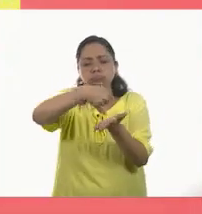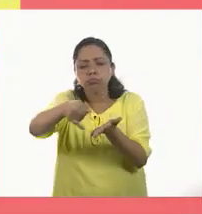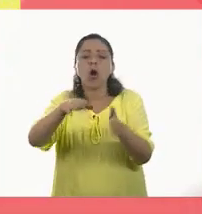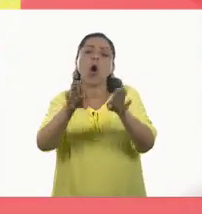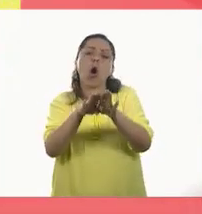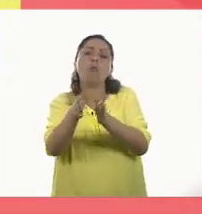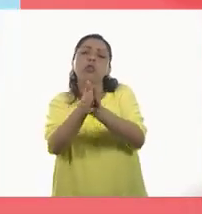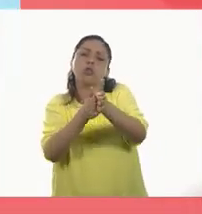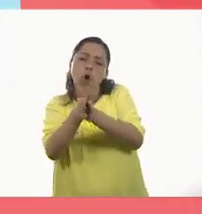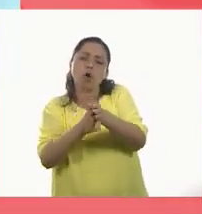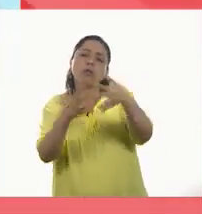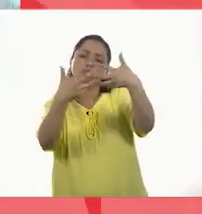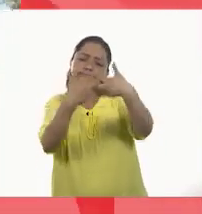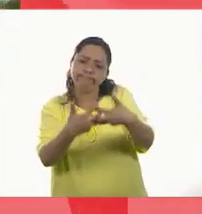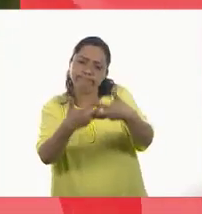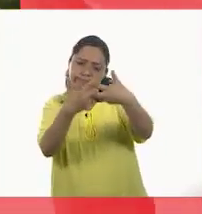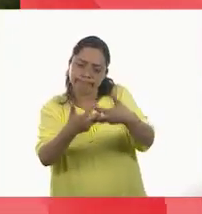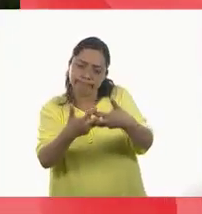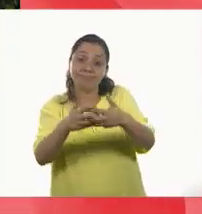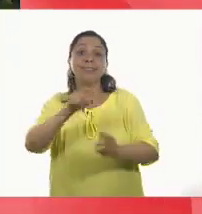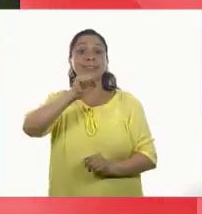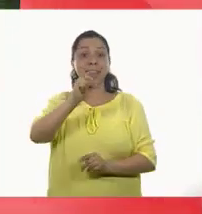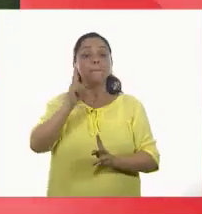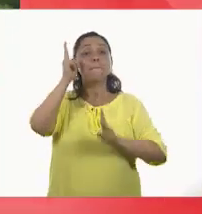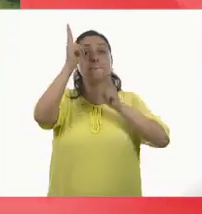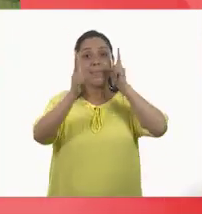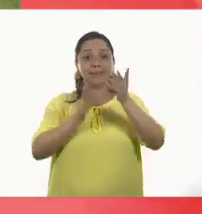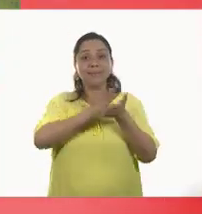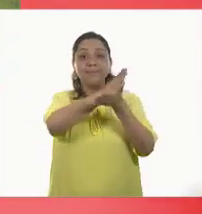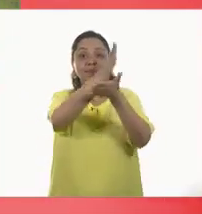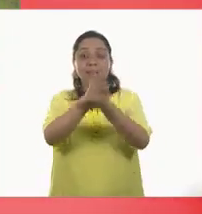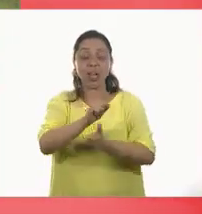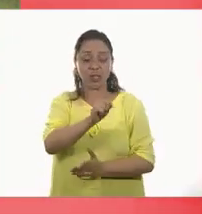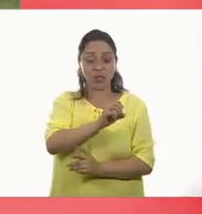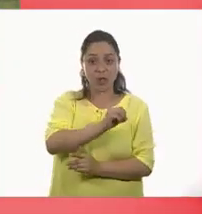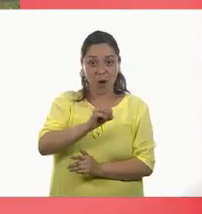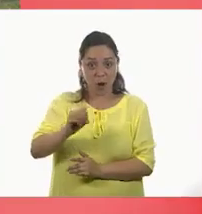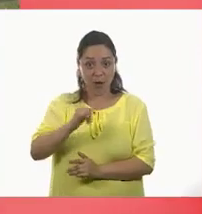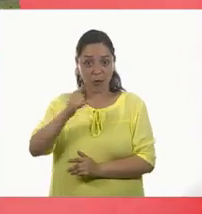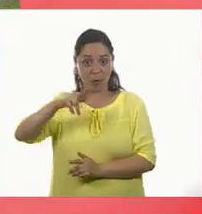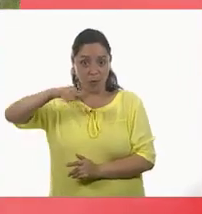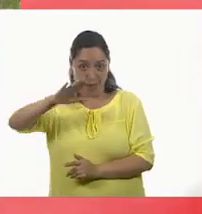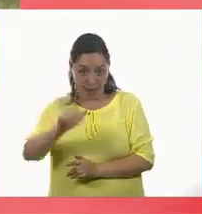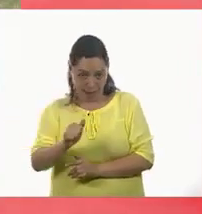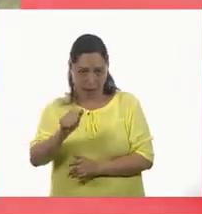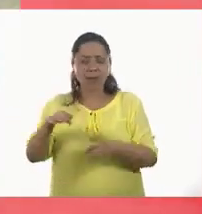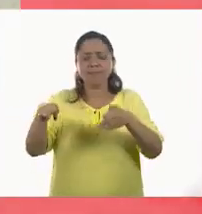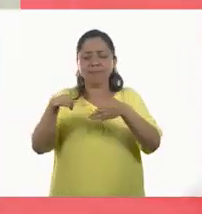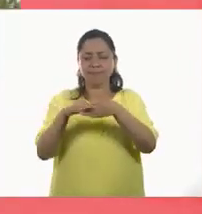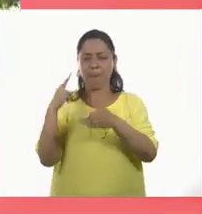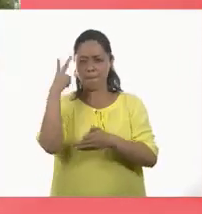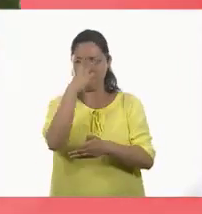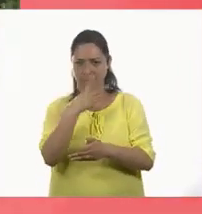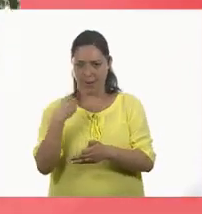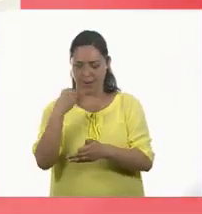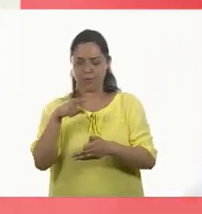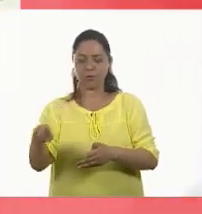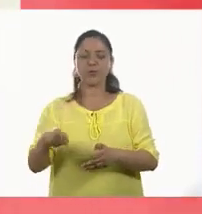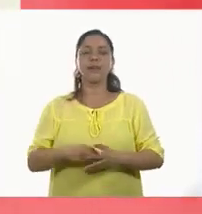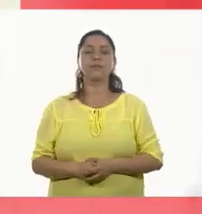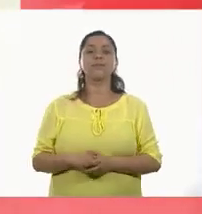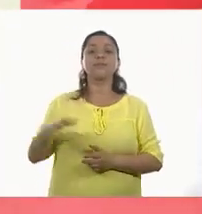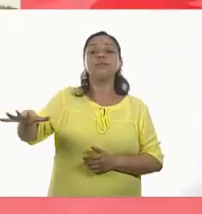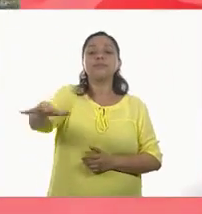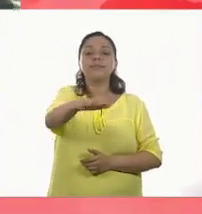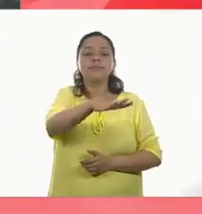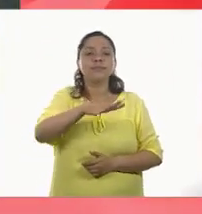tabasqueño. También visitamos el zoológico de Yuncá, muy cerca de Villahermosa, que es una reserva